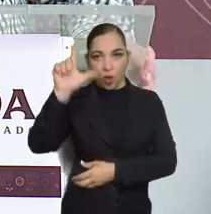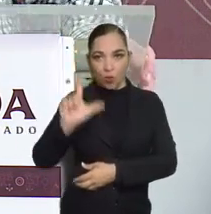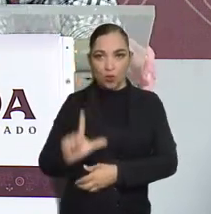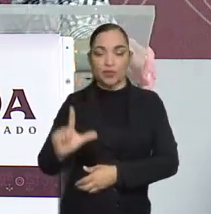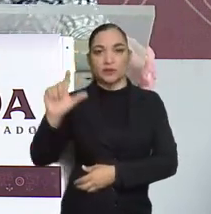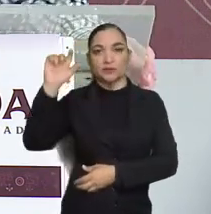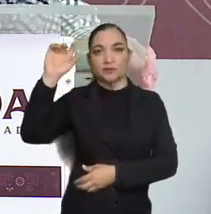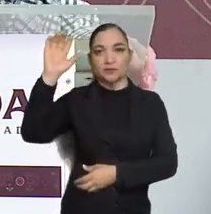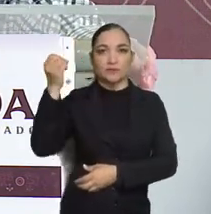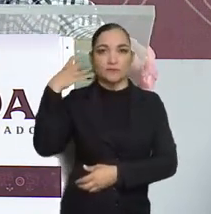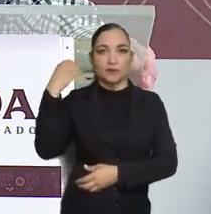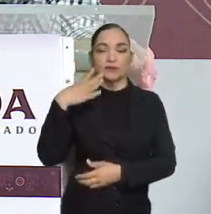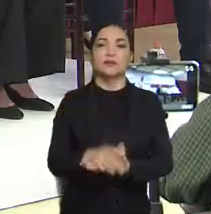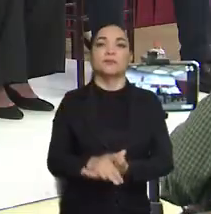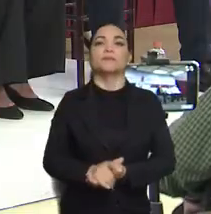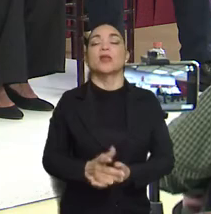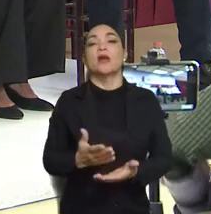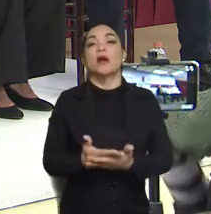Tengo en principio